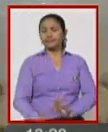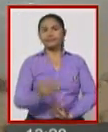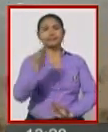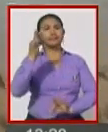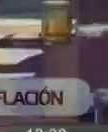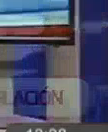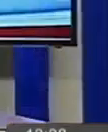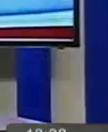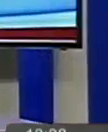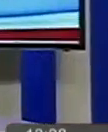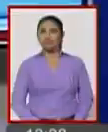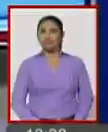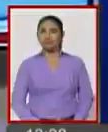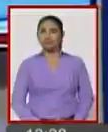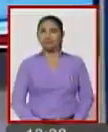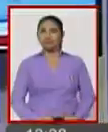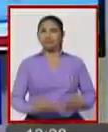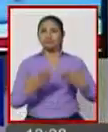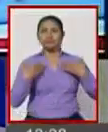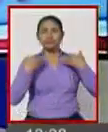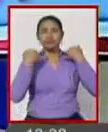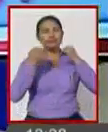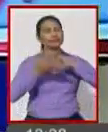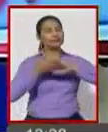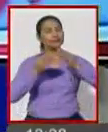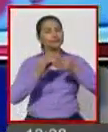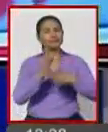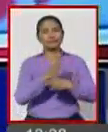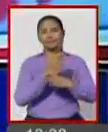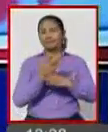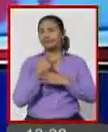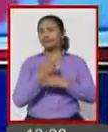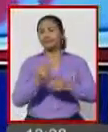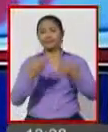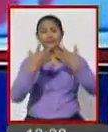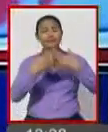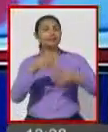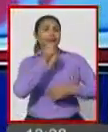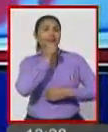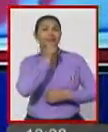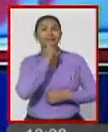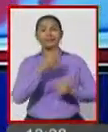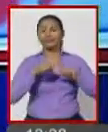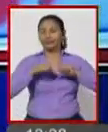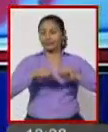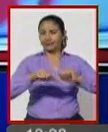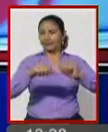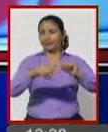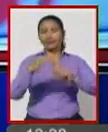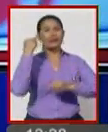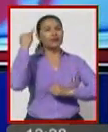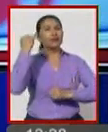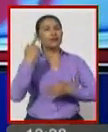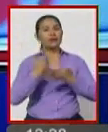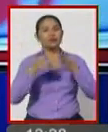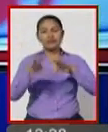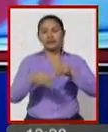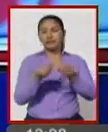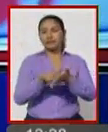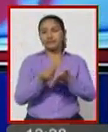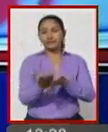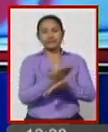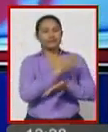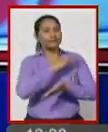ante un juez cautelar. Tenemos más información para compartir. Los empresarios privados mantienen su postura en cuanto al